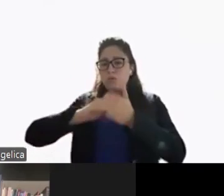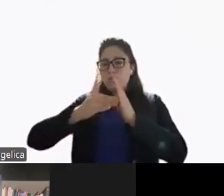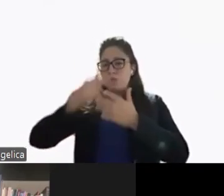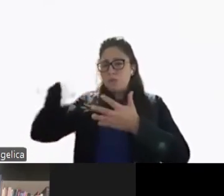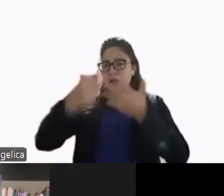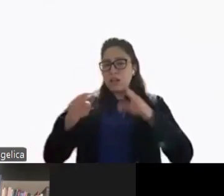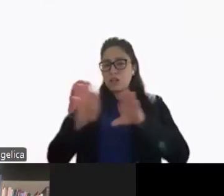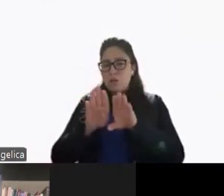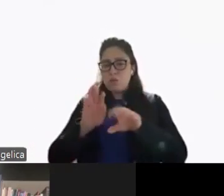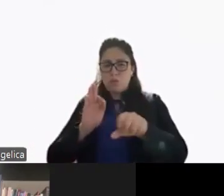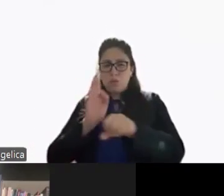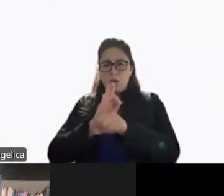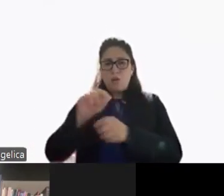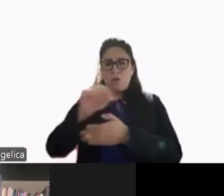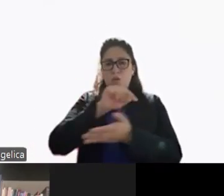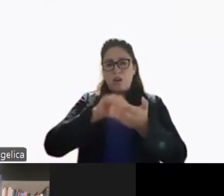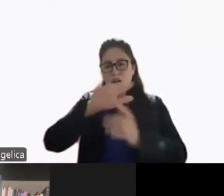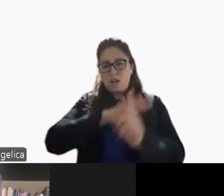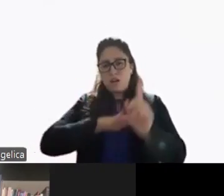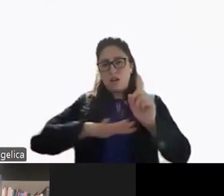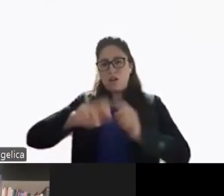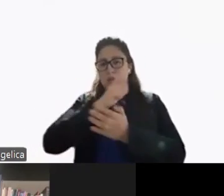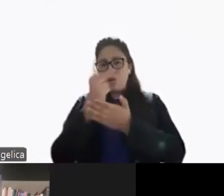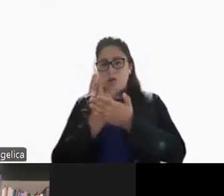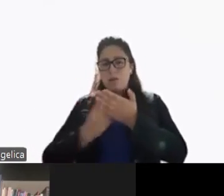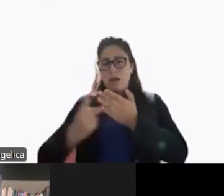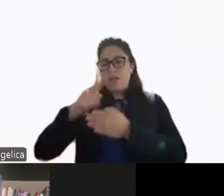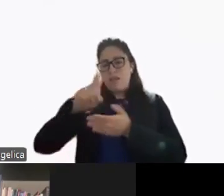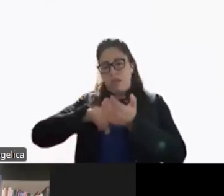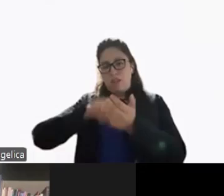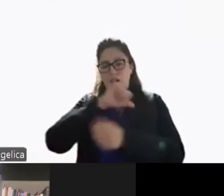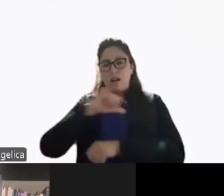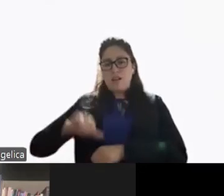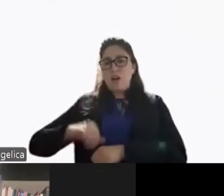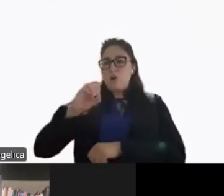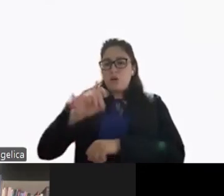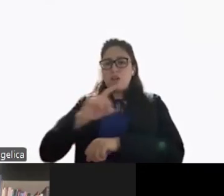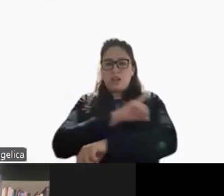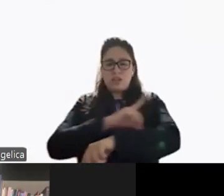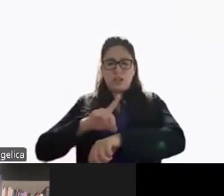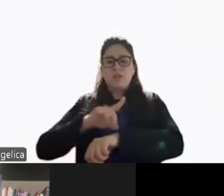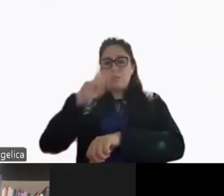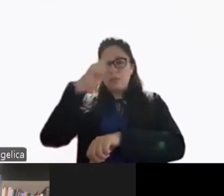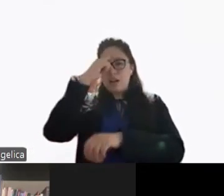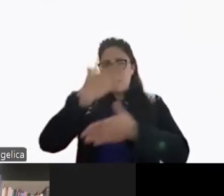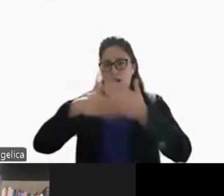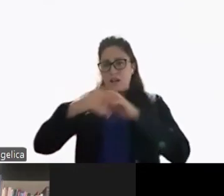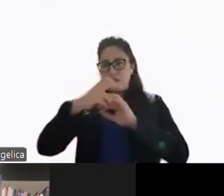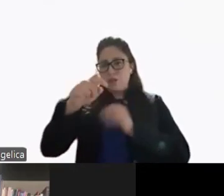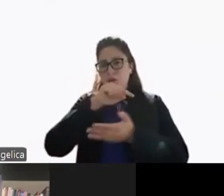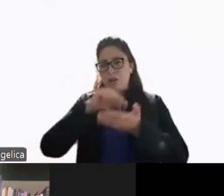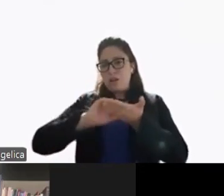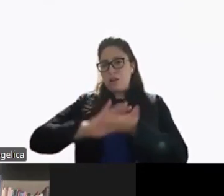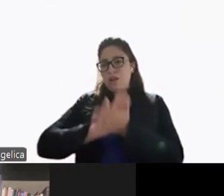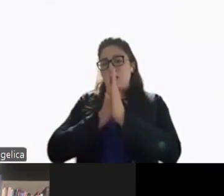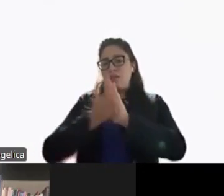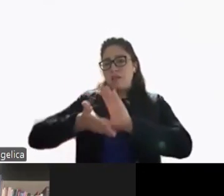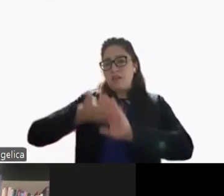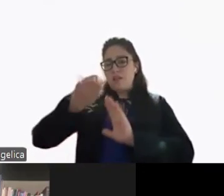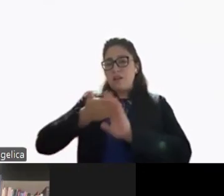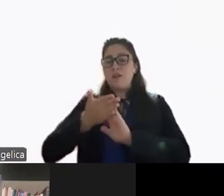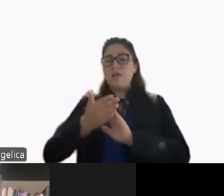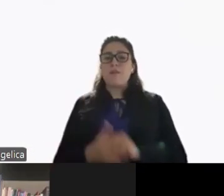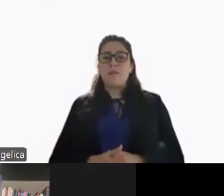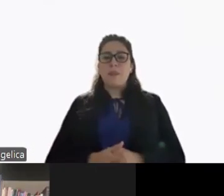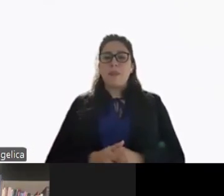previstas en el Programa Delegacional de Desarrollo Urbano. Es importante destacar que la iniciativa objeto del presente dictamen